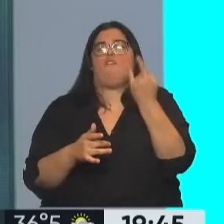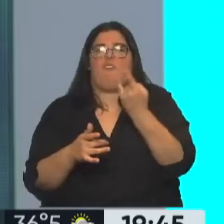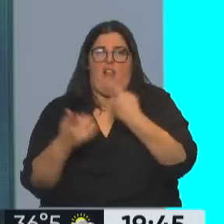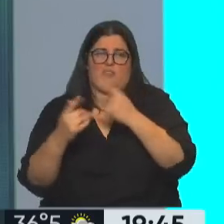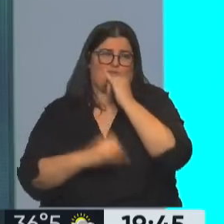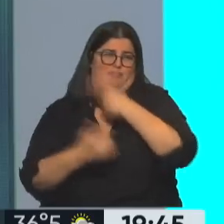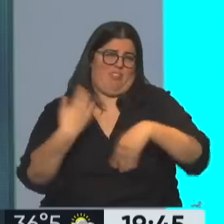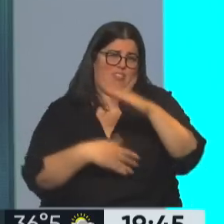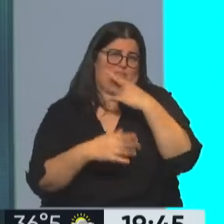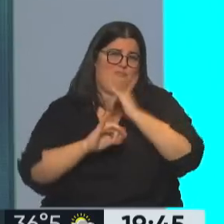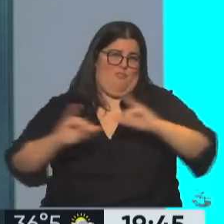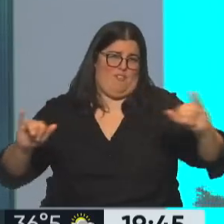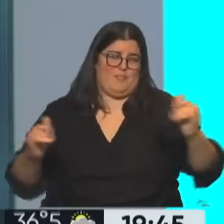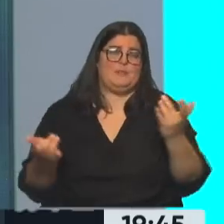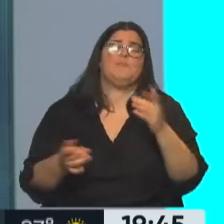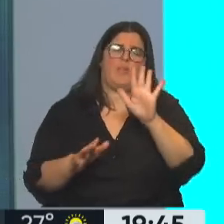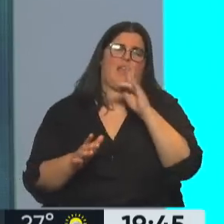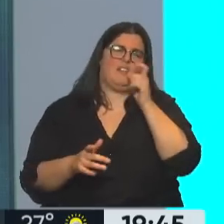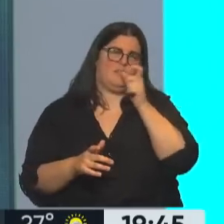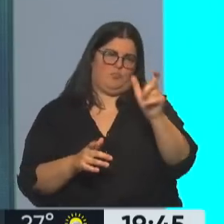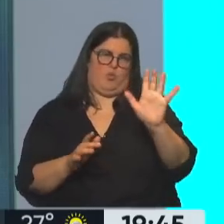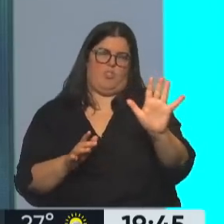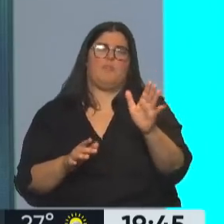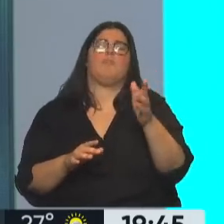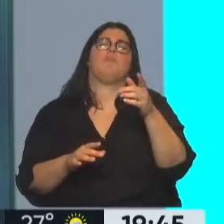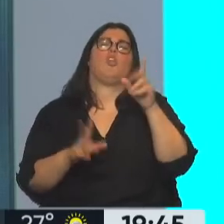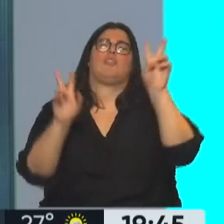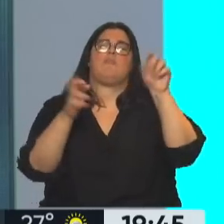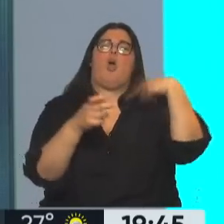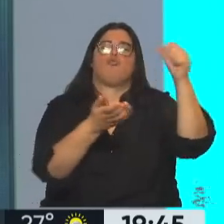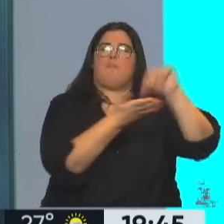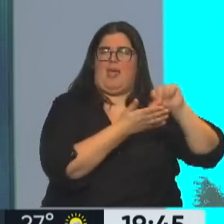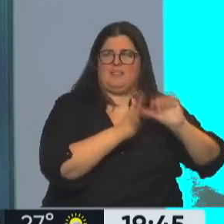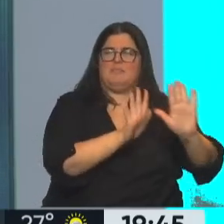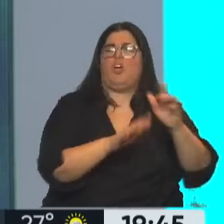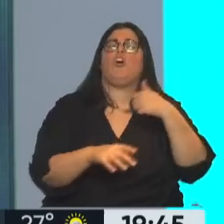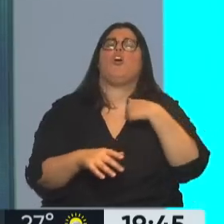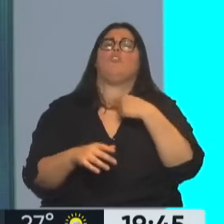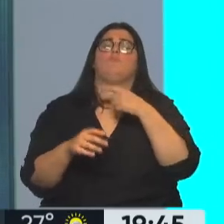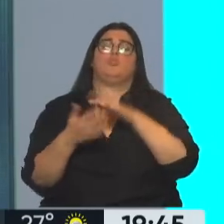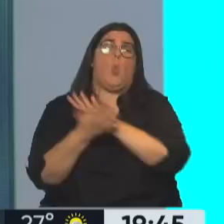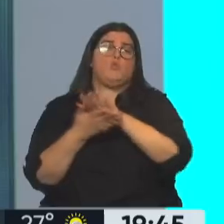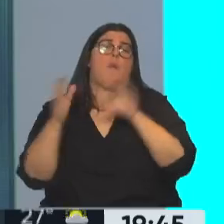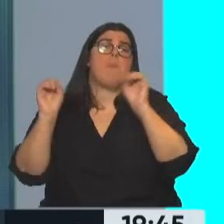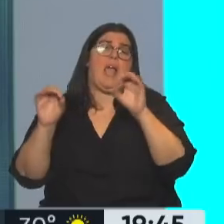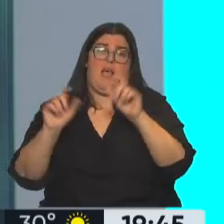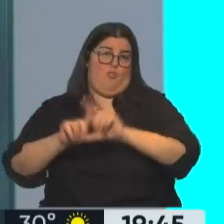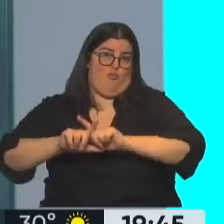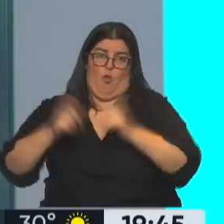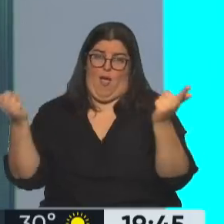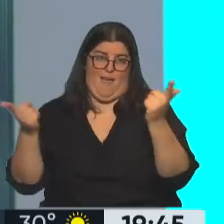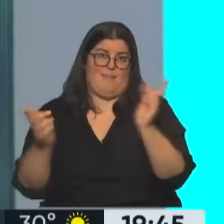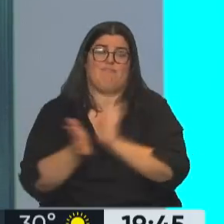salarios en esos países, pero respondiendo un poco de nuevo a la pregunta, soluciones mágicas no. Segundo, La inflación vos